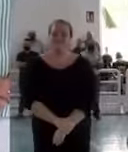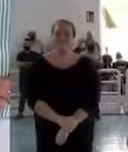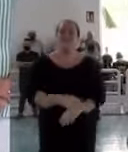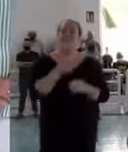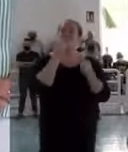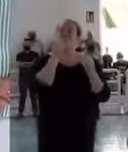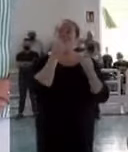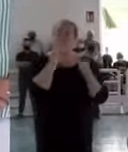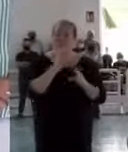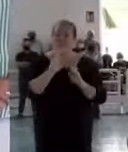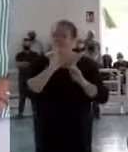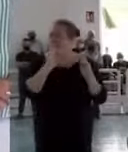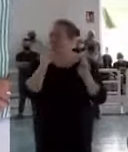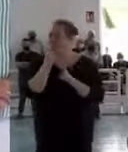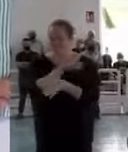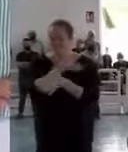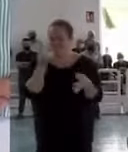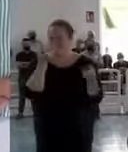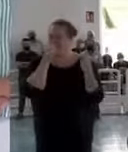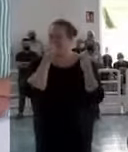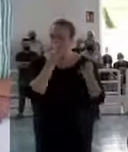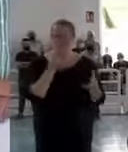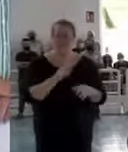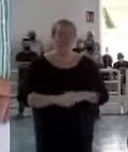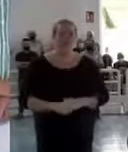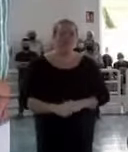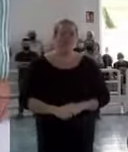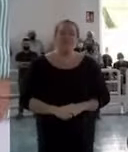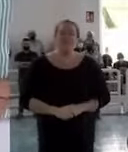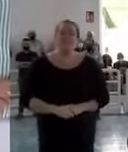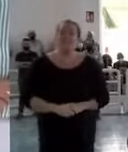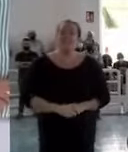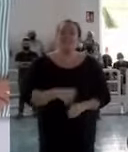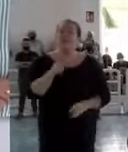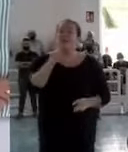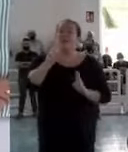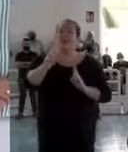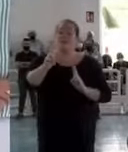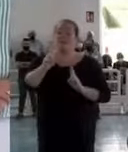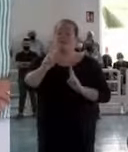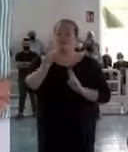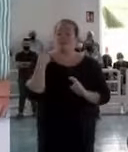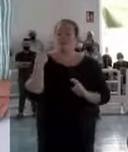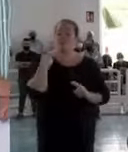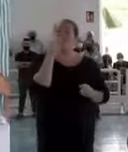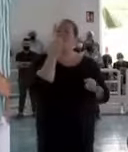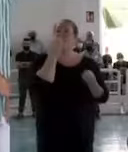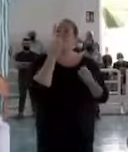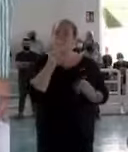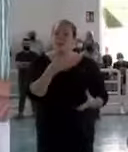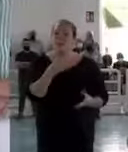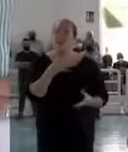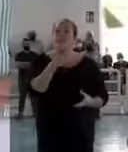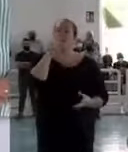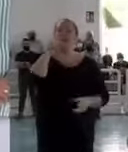Muy bien, esto nos viene bien que lo pregunten, señor porque Nemesio, quizá señor Nemesio, uno de los temas